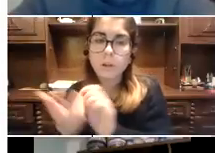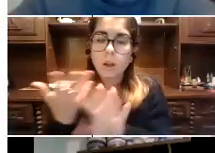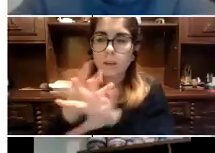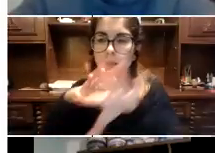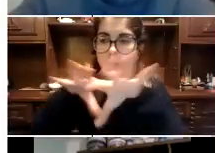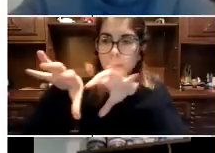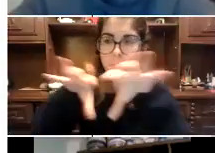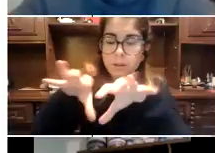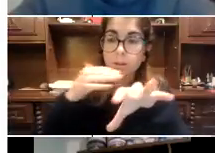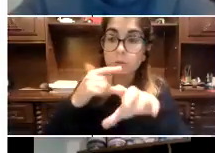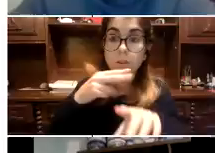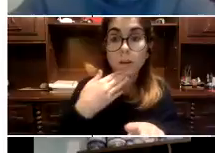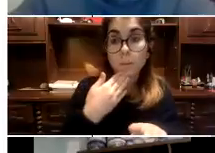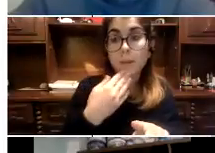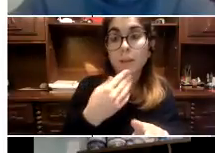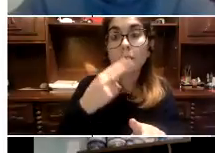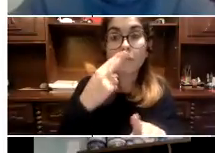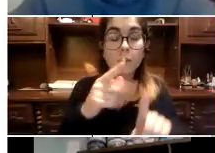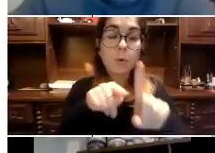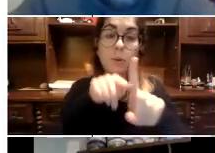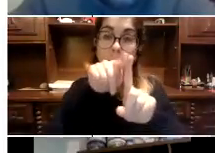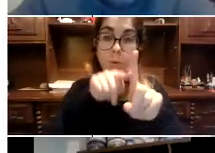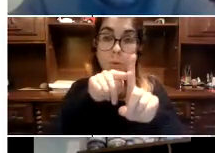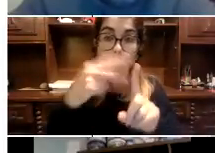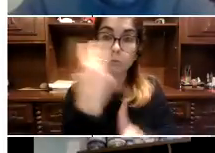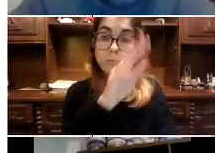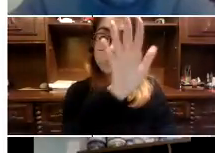de la temperatura como una propiedad de la materia,